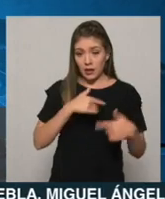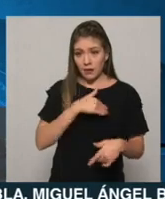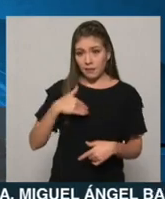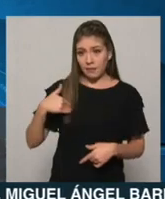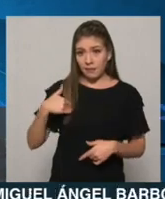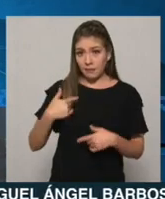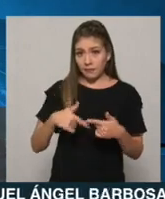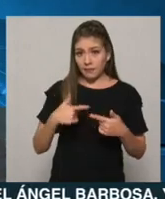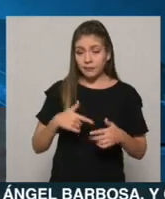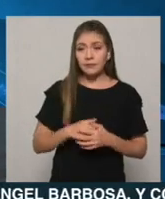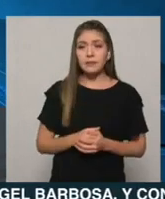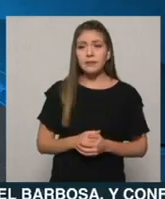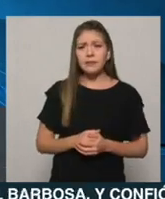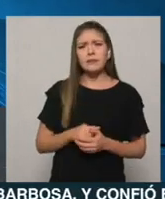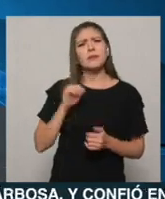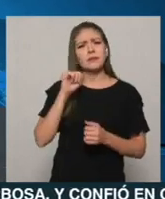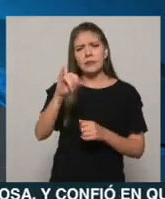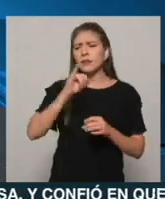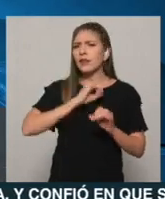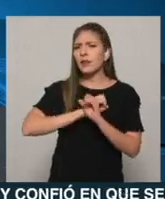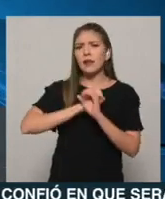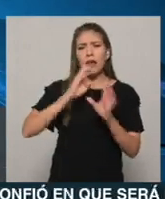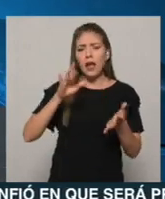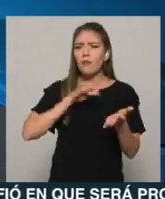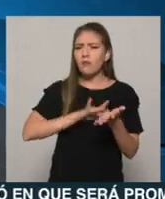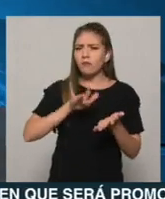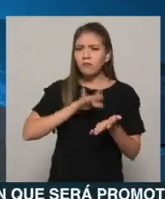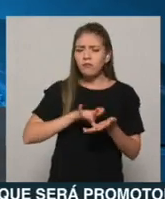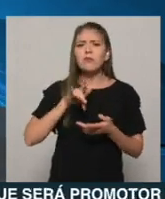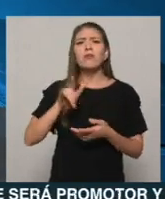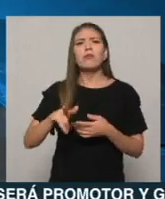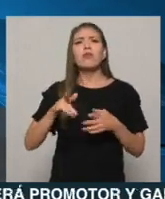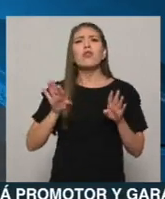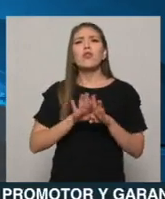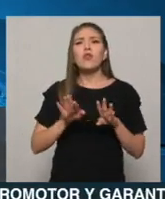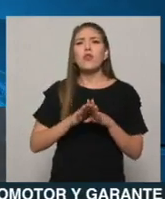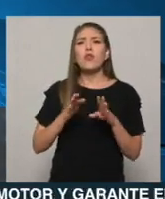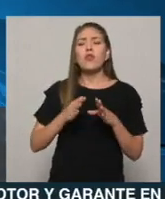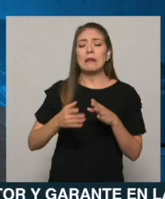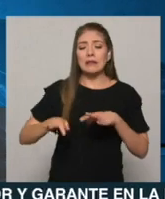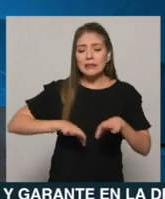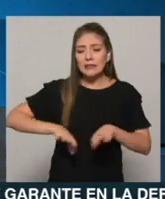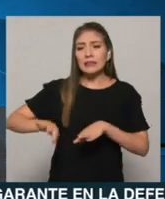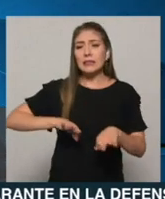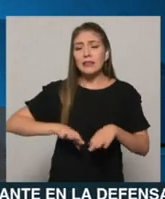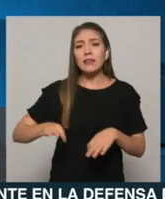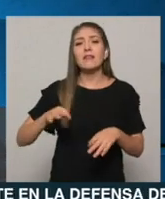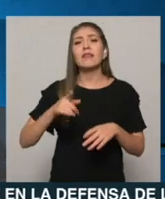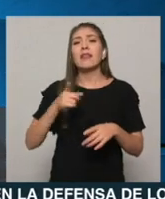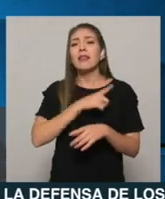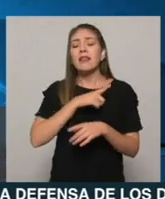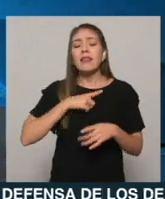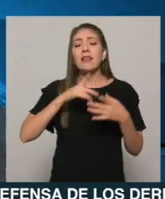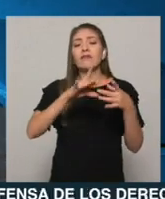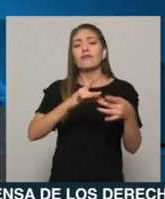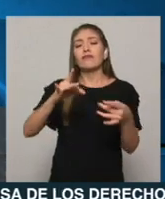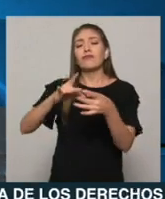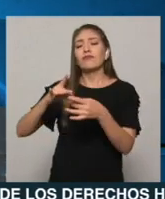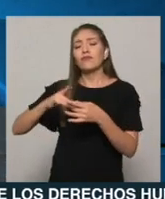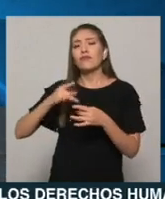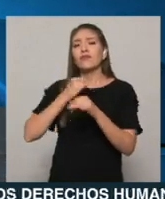materna y precisamente es toda una estrategia, todo un trabajo de información para las pacientes y para